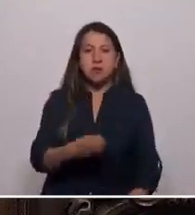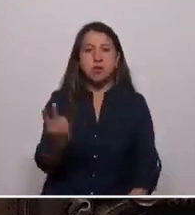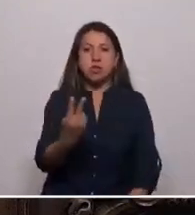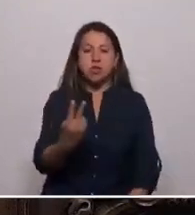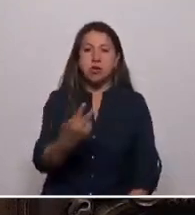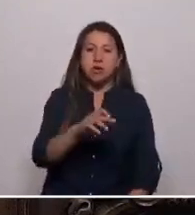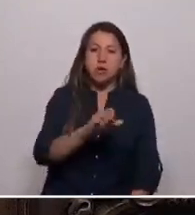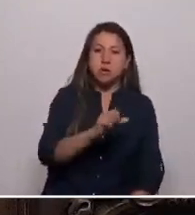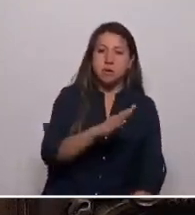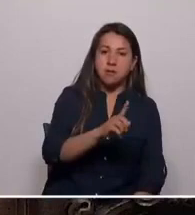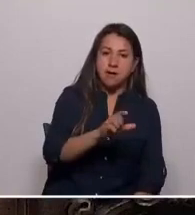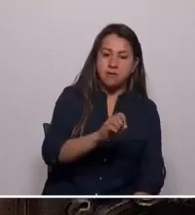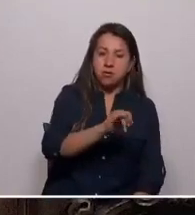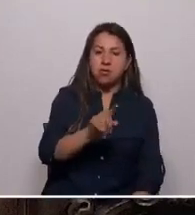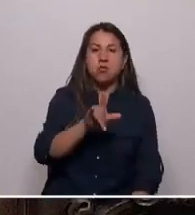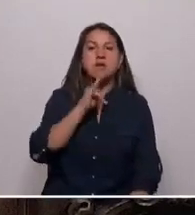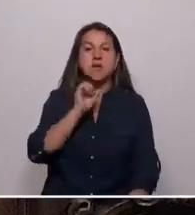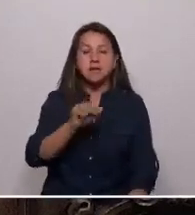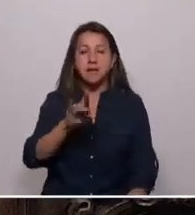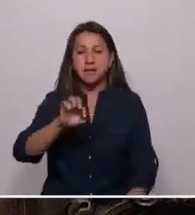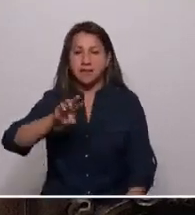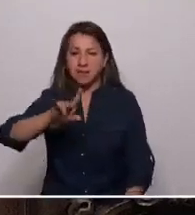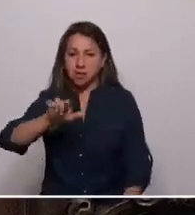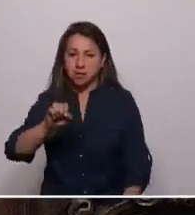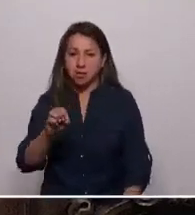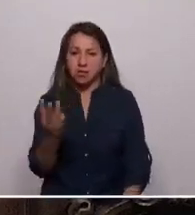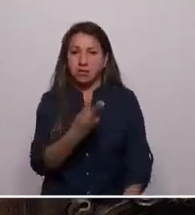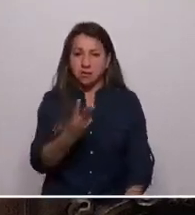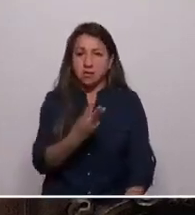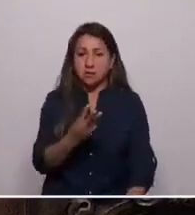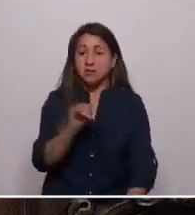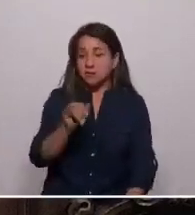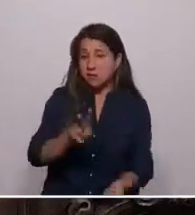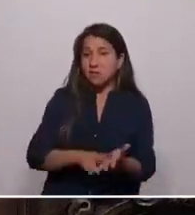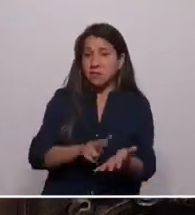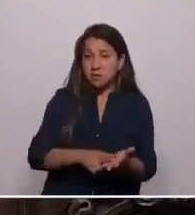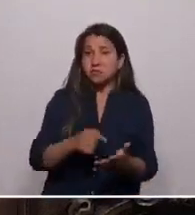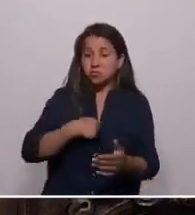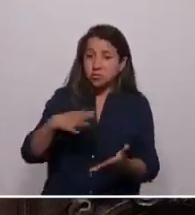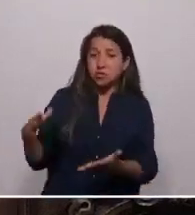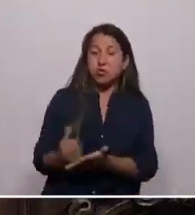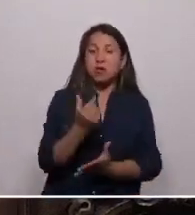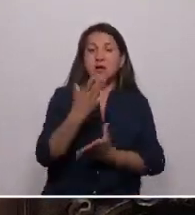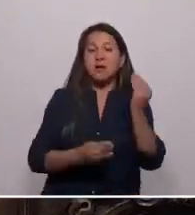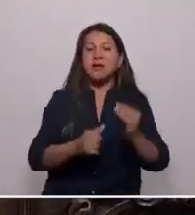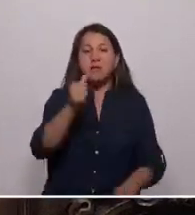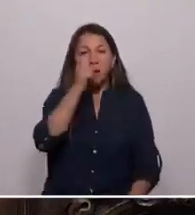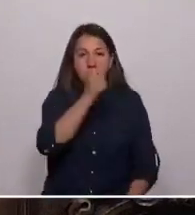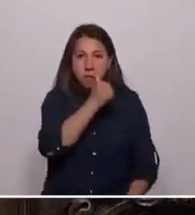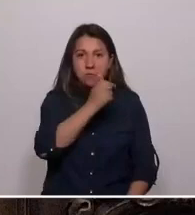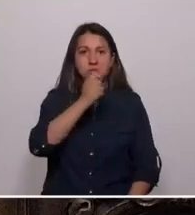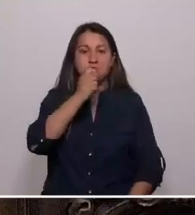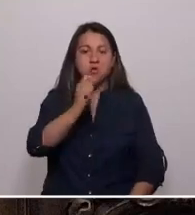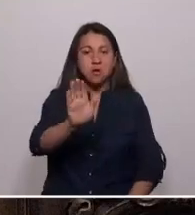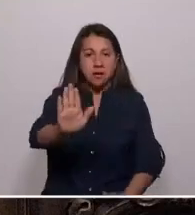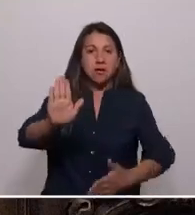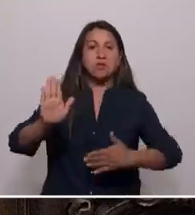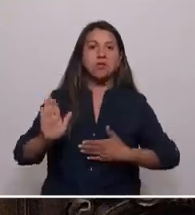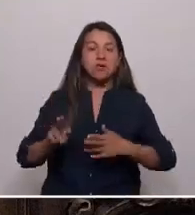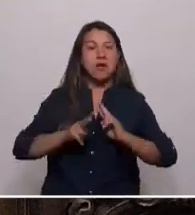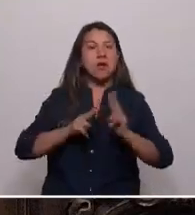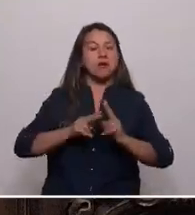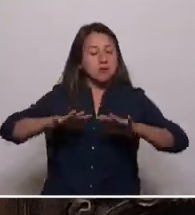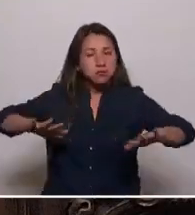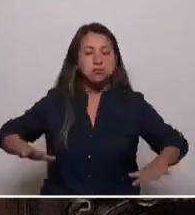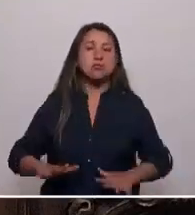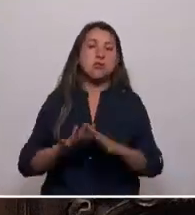Pablo y Diego. Hijos, si bien es muy poco probable que logre erradicar las drogas, les juro que haré todo lo que esté a